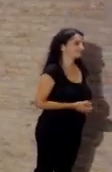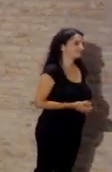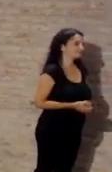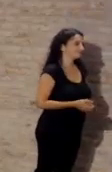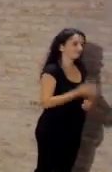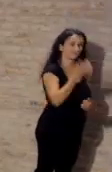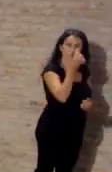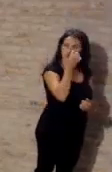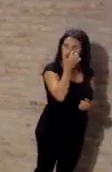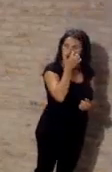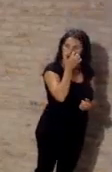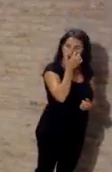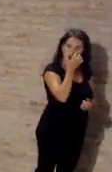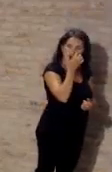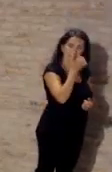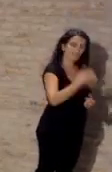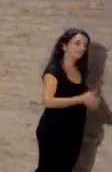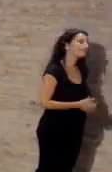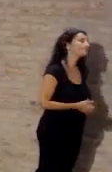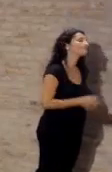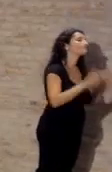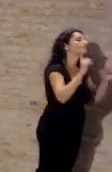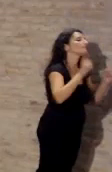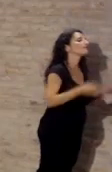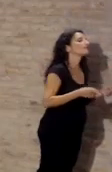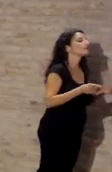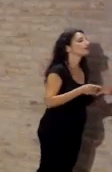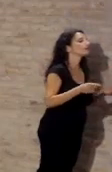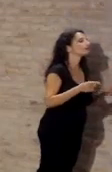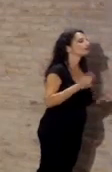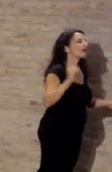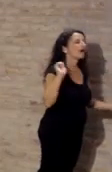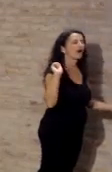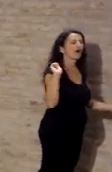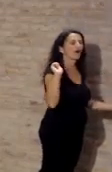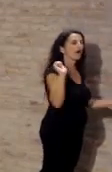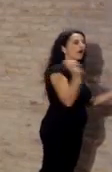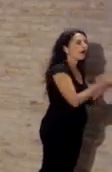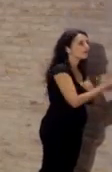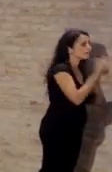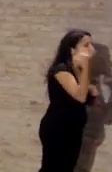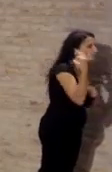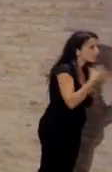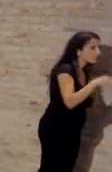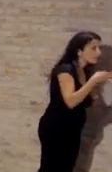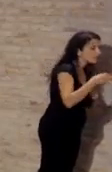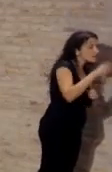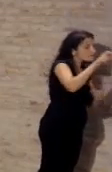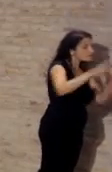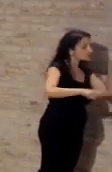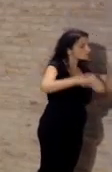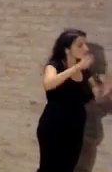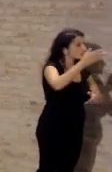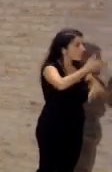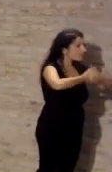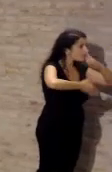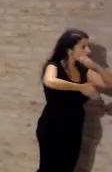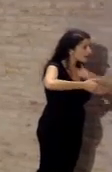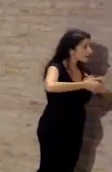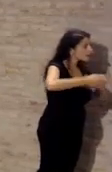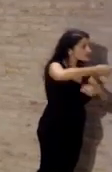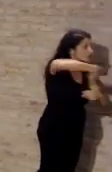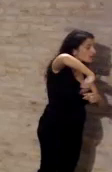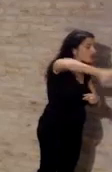e tiene que haber un cambio grande en que las personas con discapacidad aprendamos